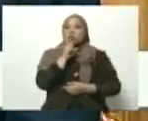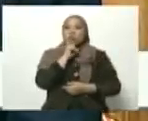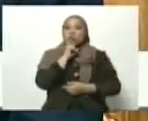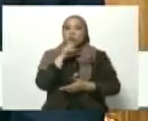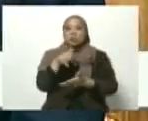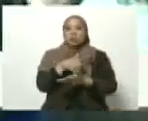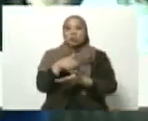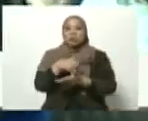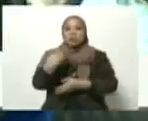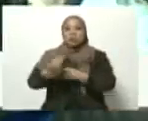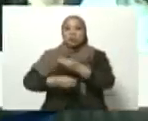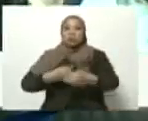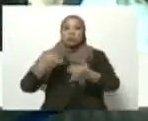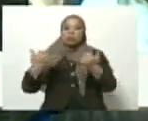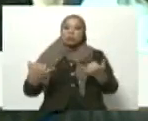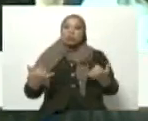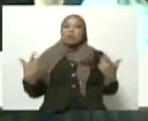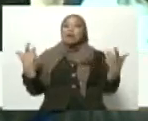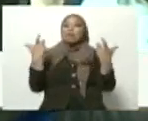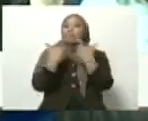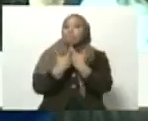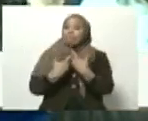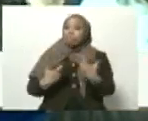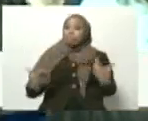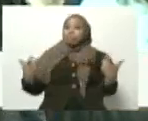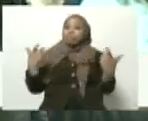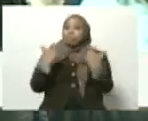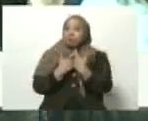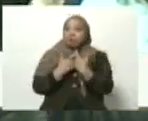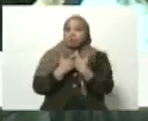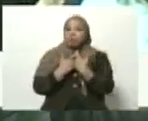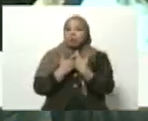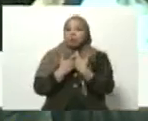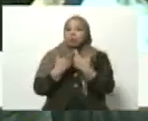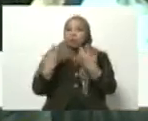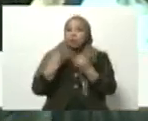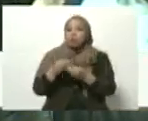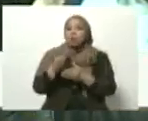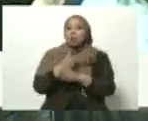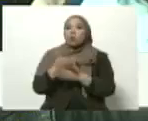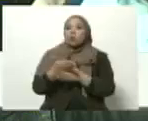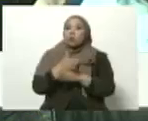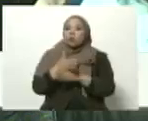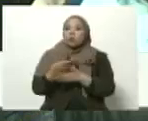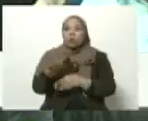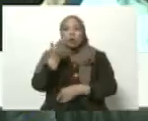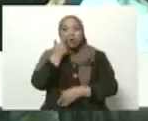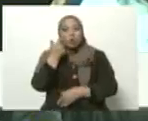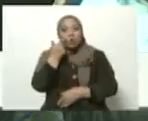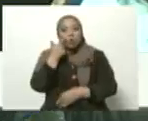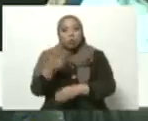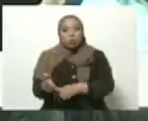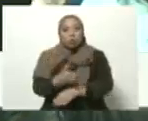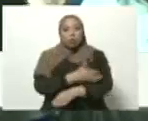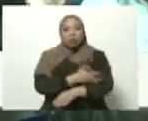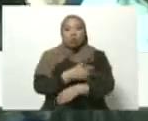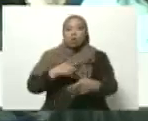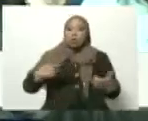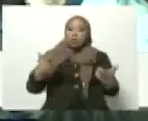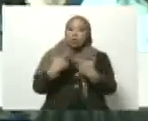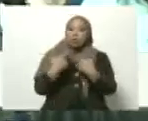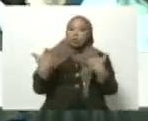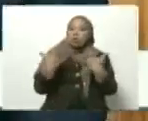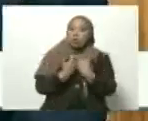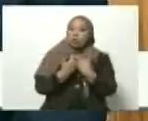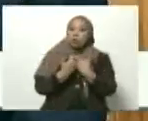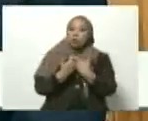delito, estamos hablando de agresión. Por eso comparto enormemente la alerta que usted hace. No hablen de guerra, es